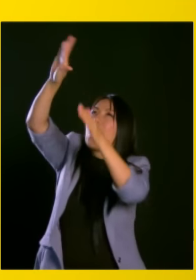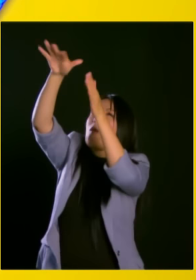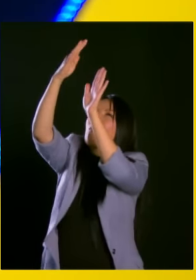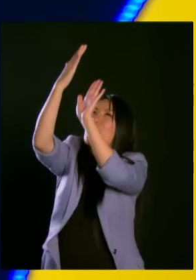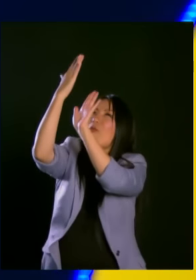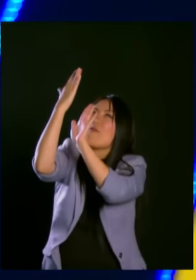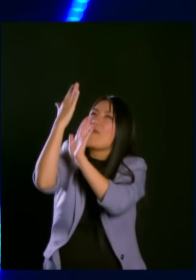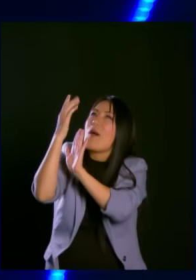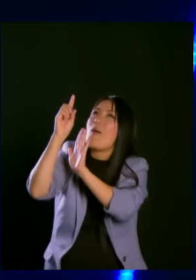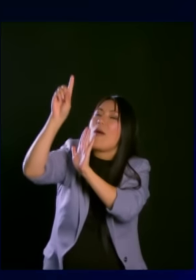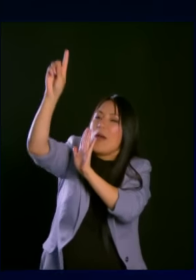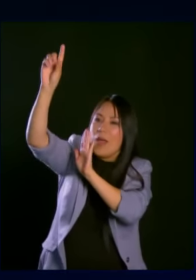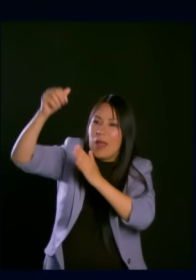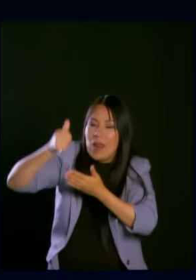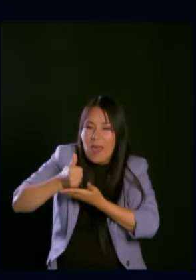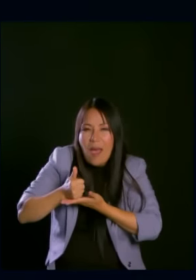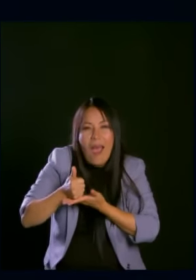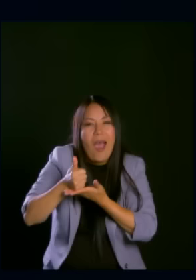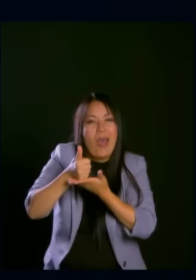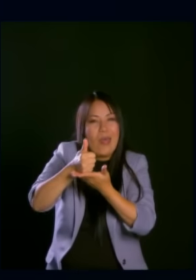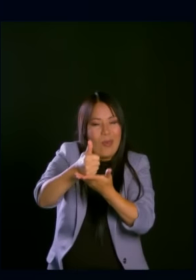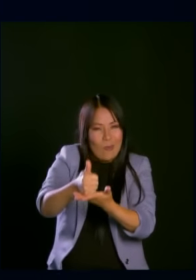Me recuerdo esa vez que